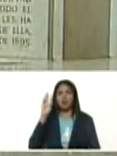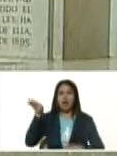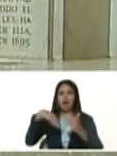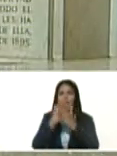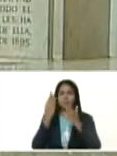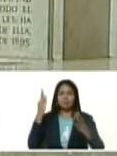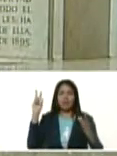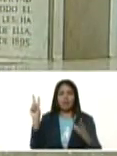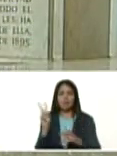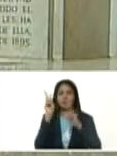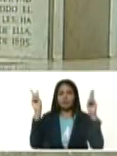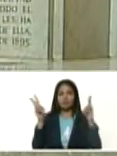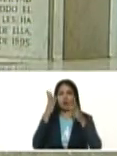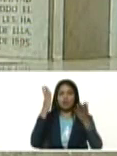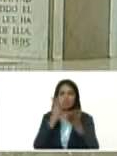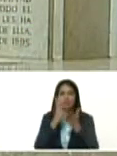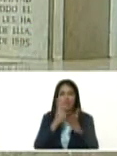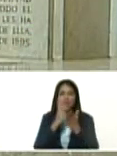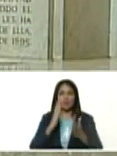la victoria siempre!